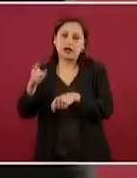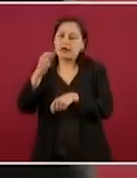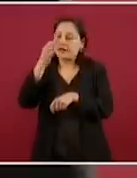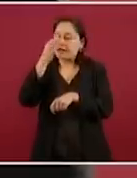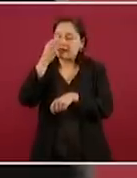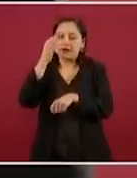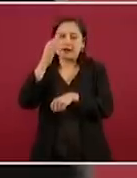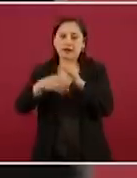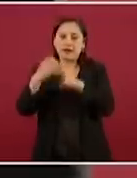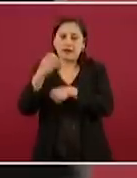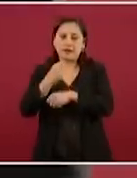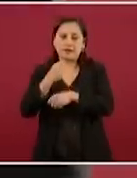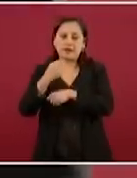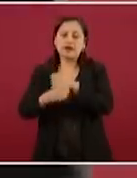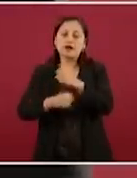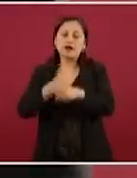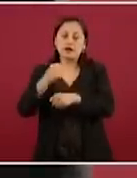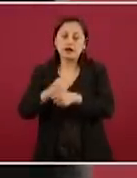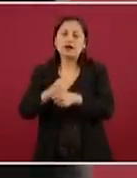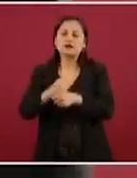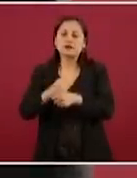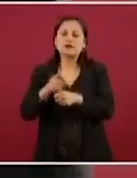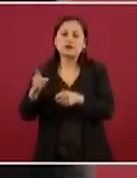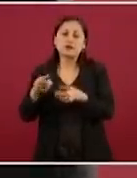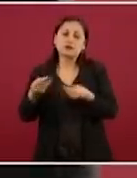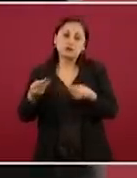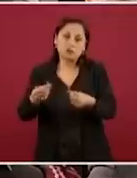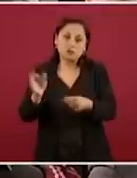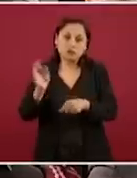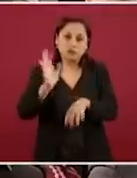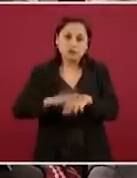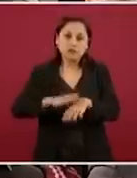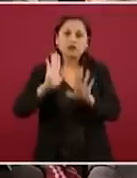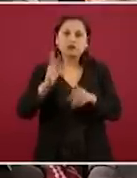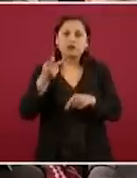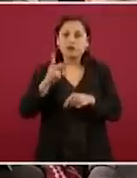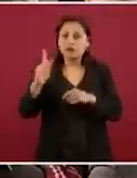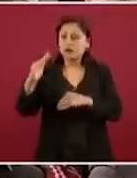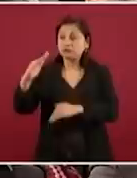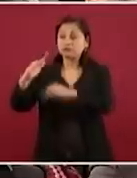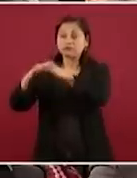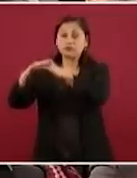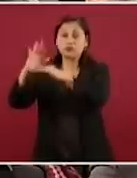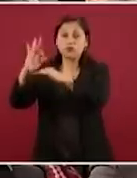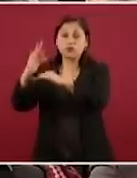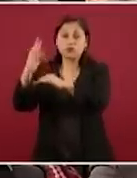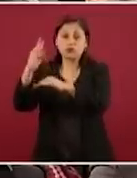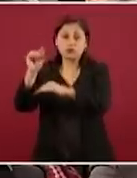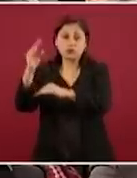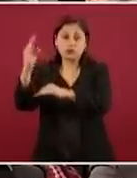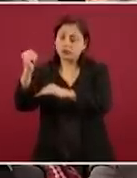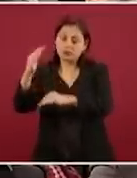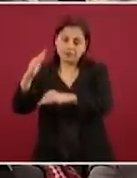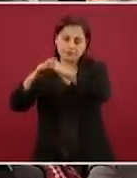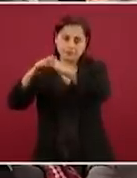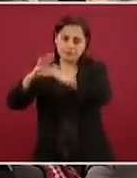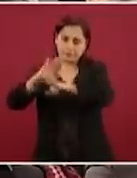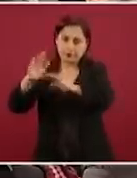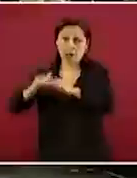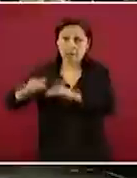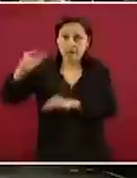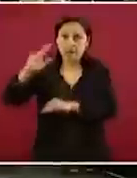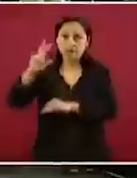pasamos del 44.9, eso es lo que quiero aclarar. ¿No tienes por ahí lo